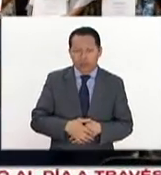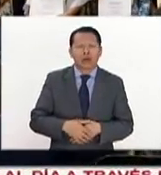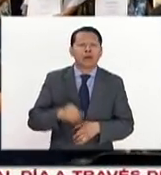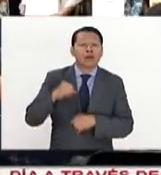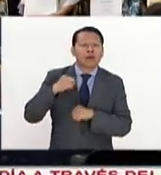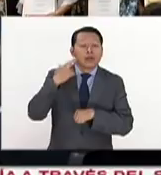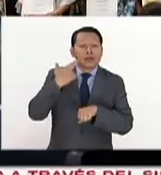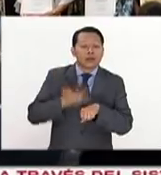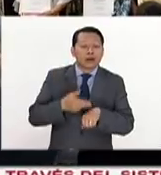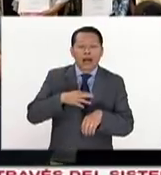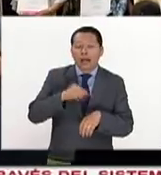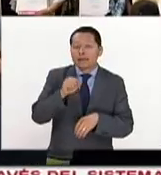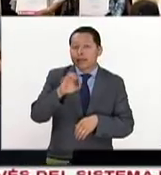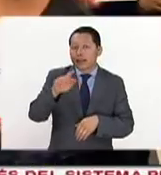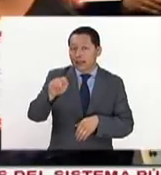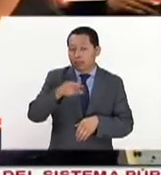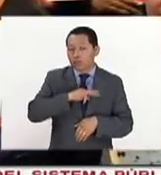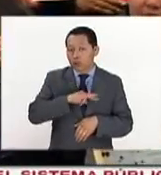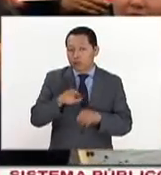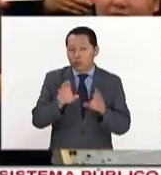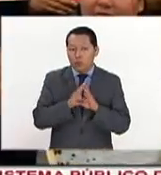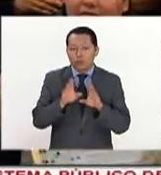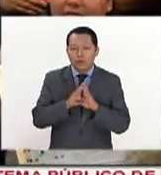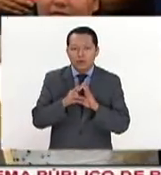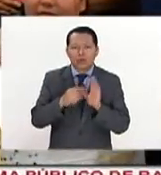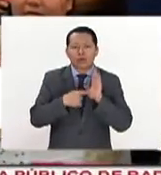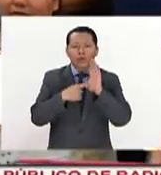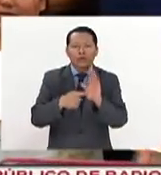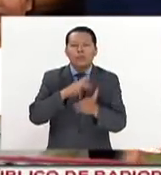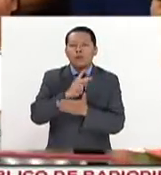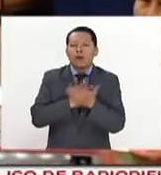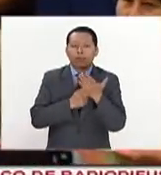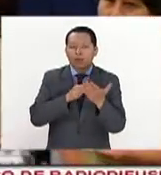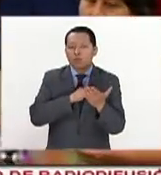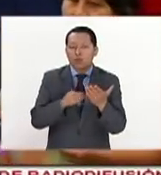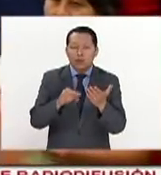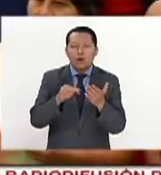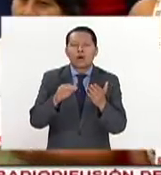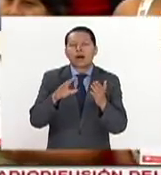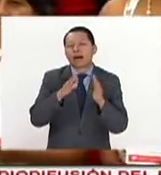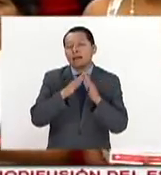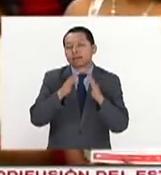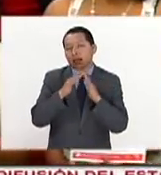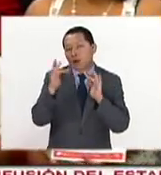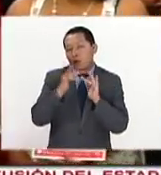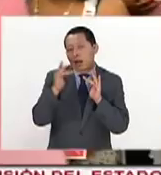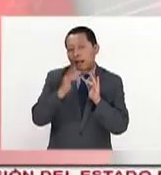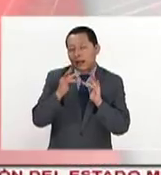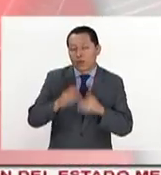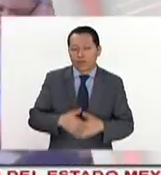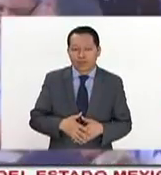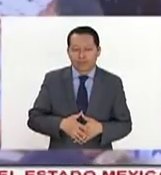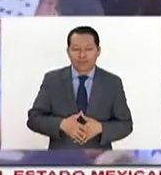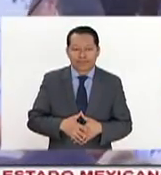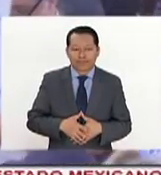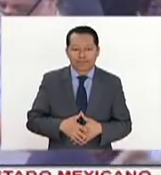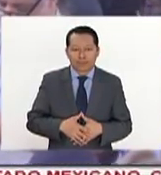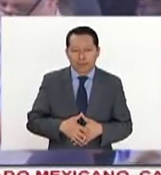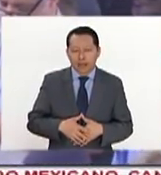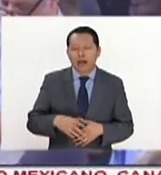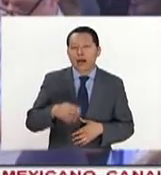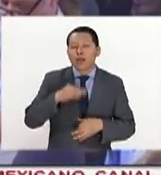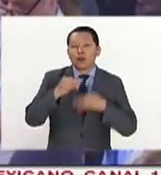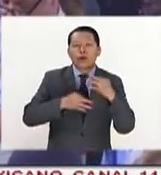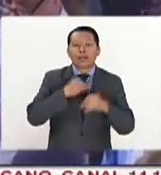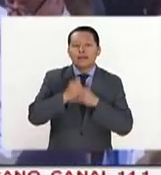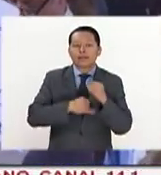Autoridades de la Secretaría de Comunicaciones y Transportes presentaron el programa piloto Hogares Conectados. En